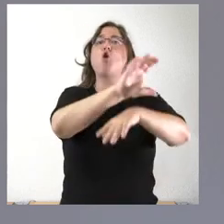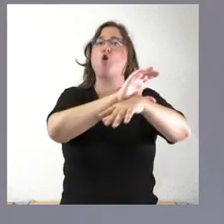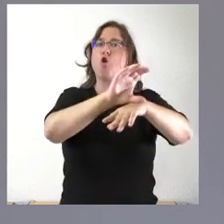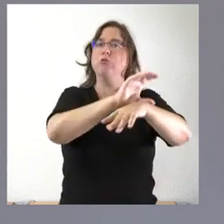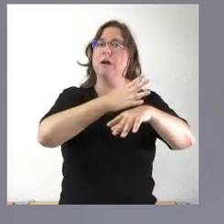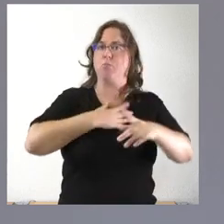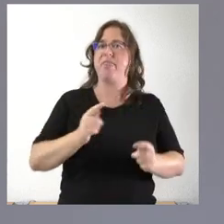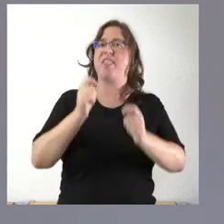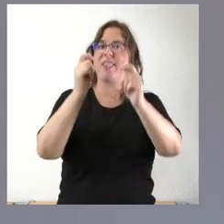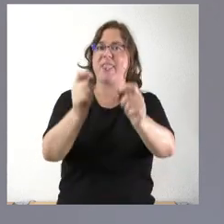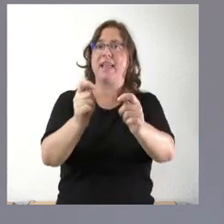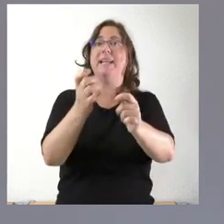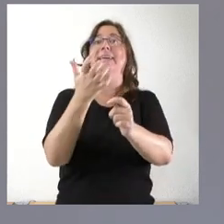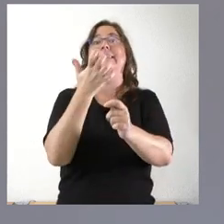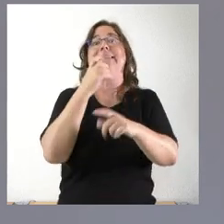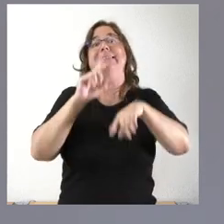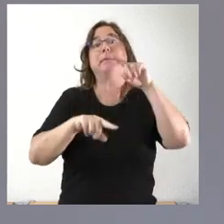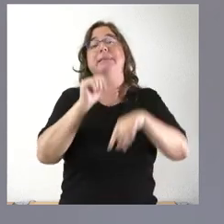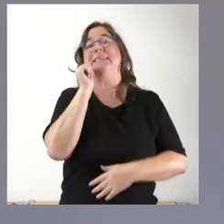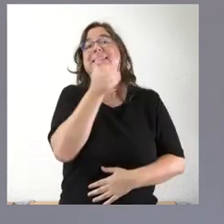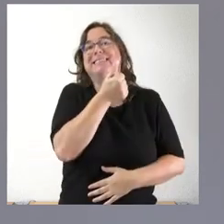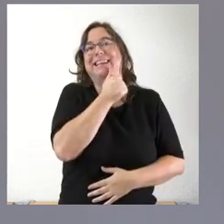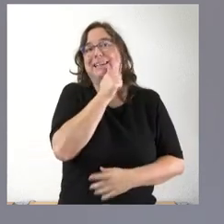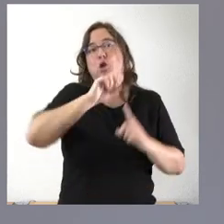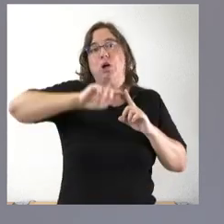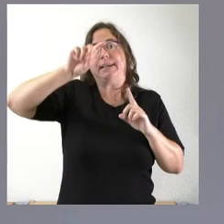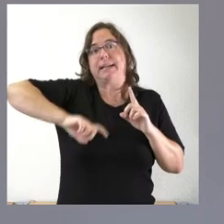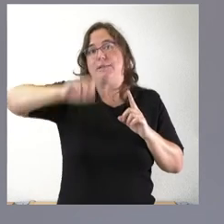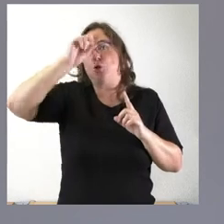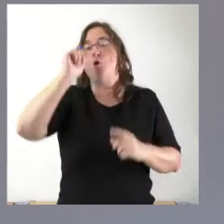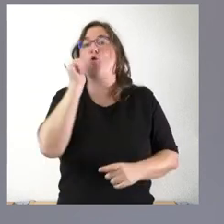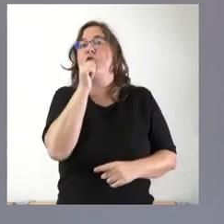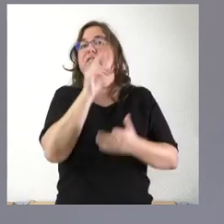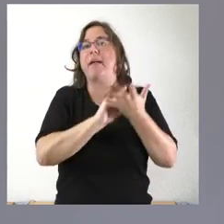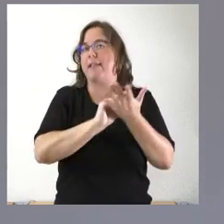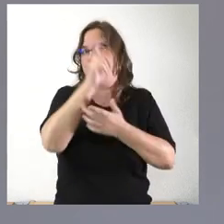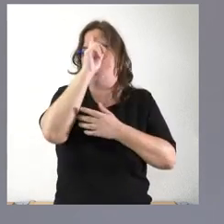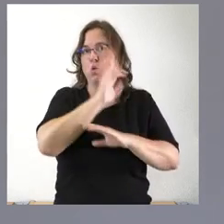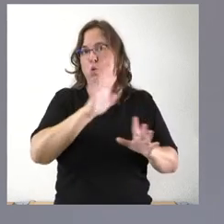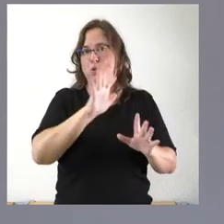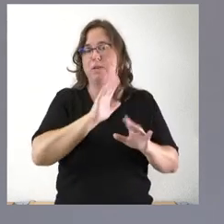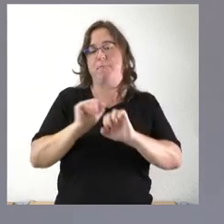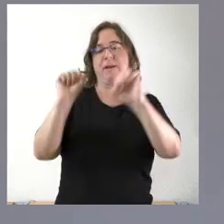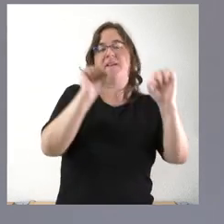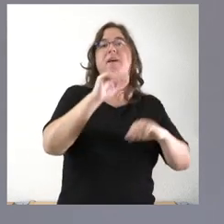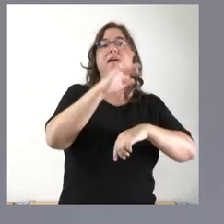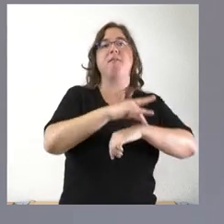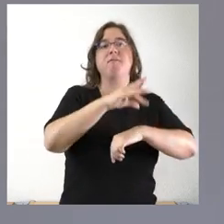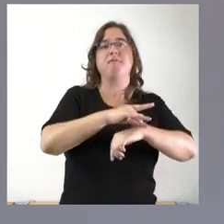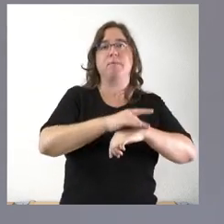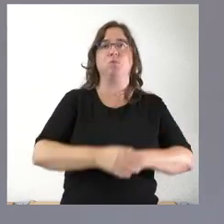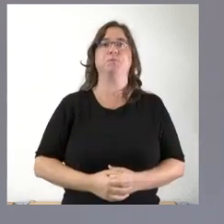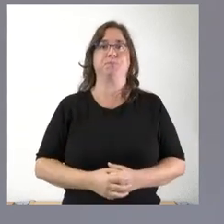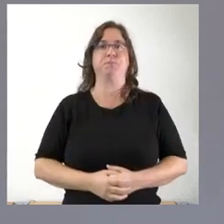podrá aportar siempre y cuando no esté sometido al secreto estadístico y a la confidencialidad de datos que siempre protege a los pacientes en el sistema sanitario.